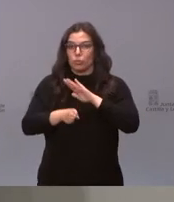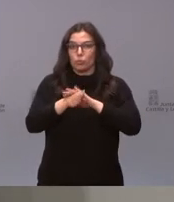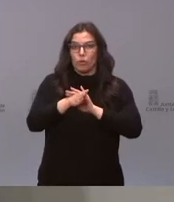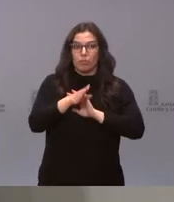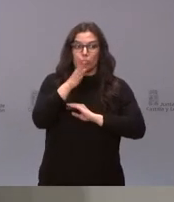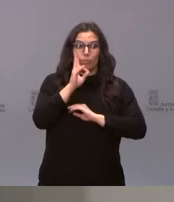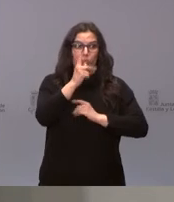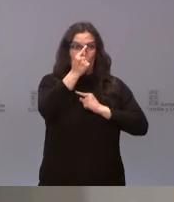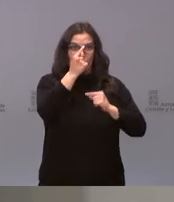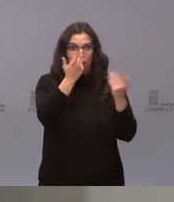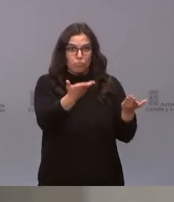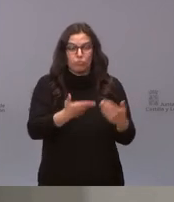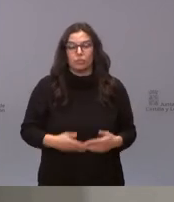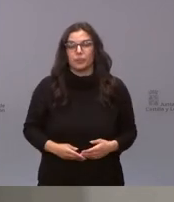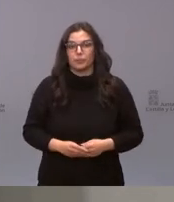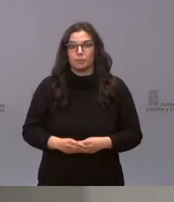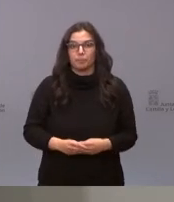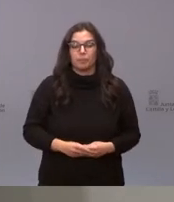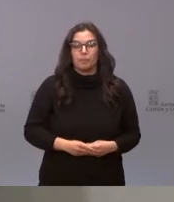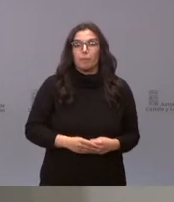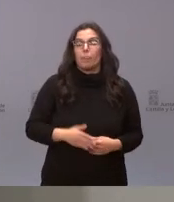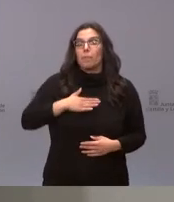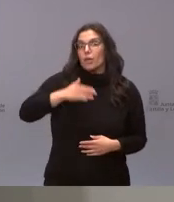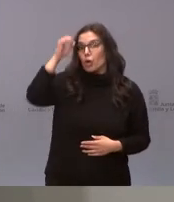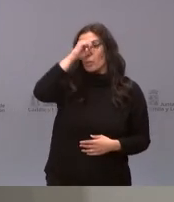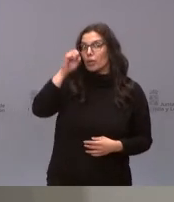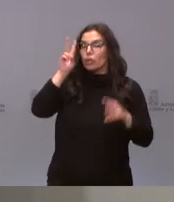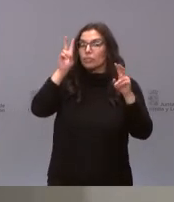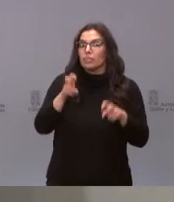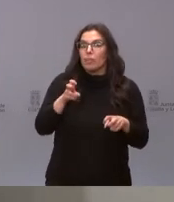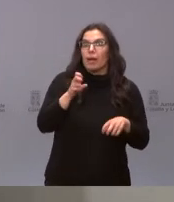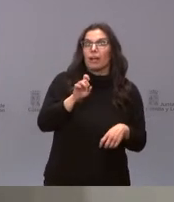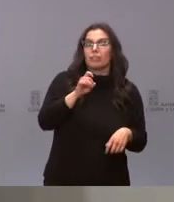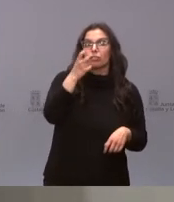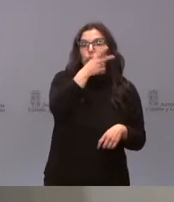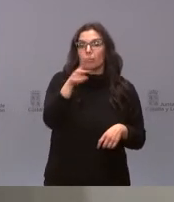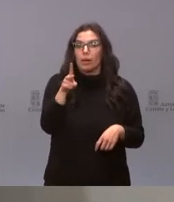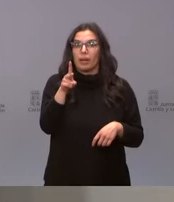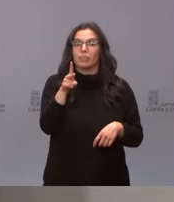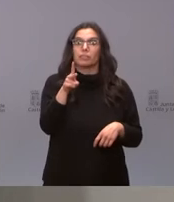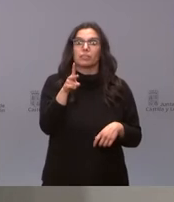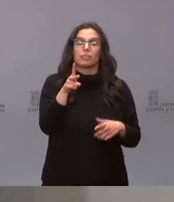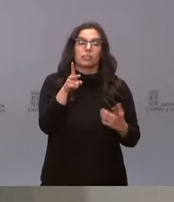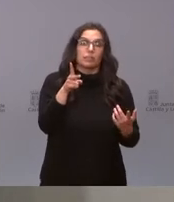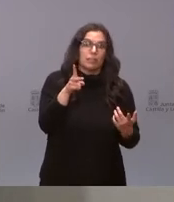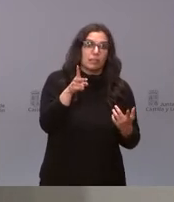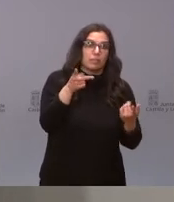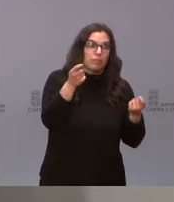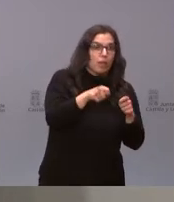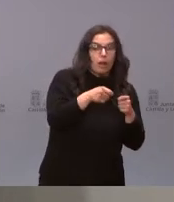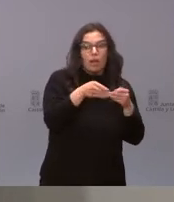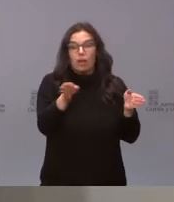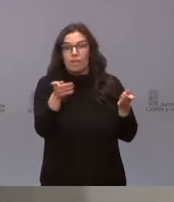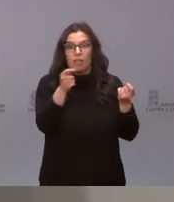los datos que tenemos que vino de 14 días dentro y fuera pues que cuando uno sigue estos los datos y